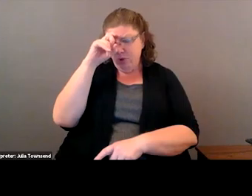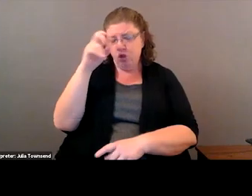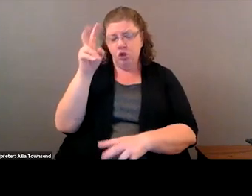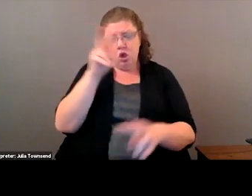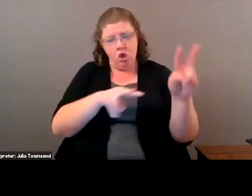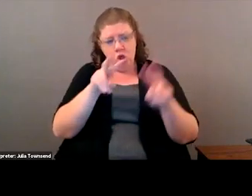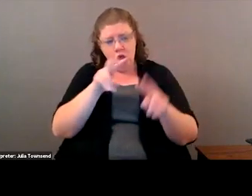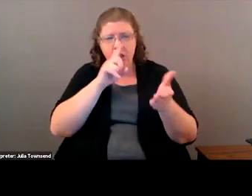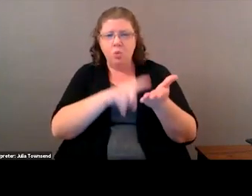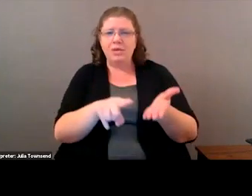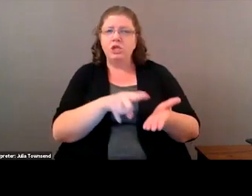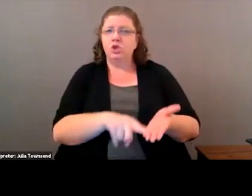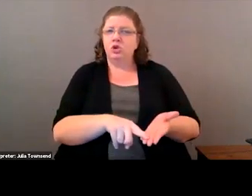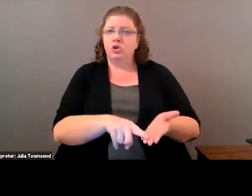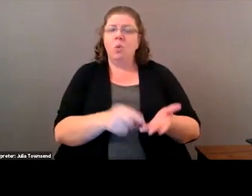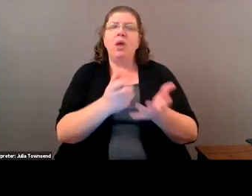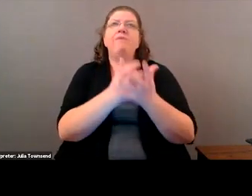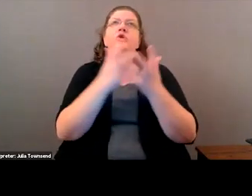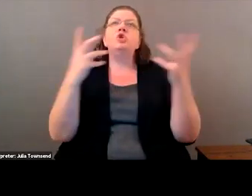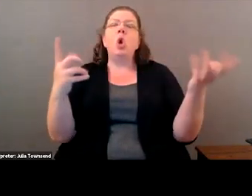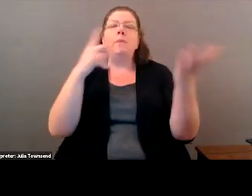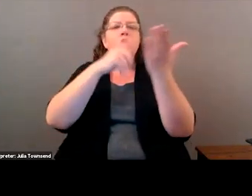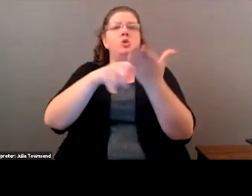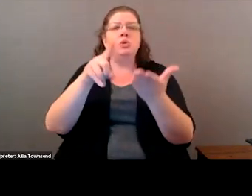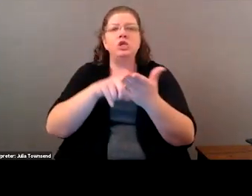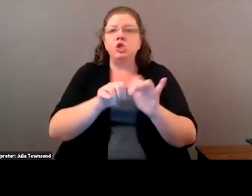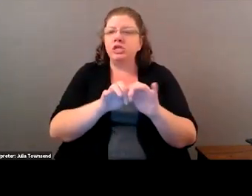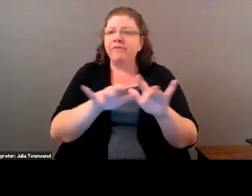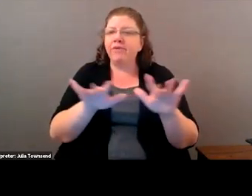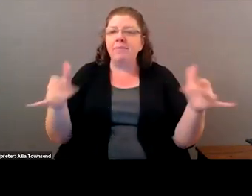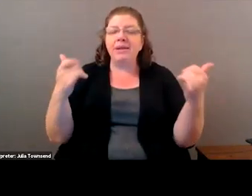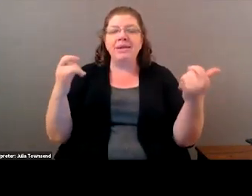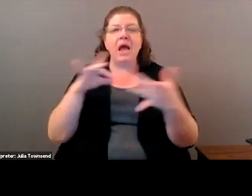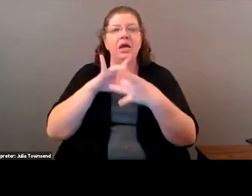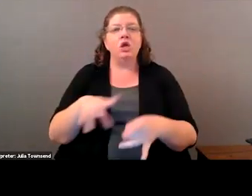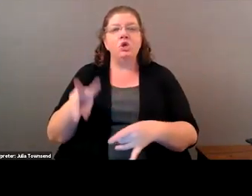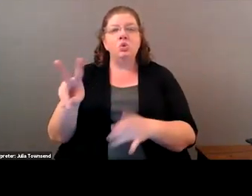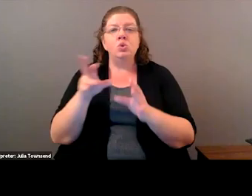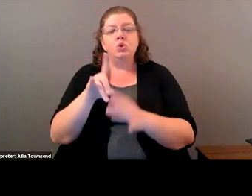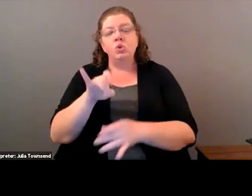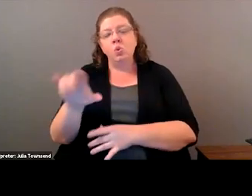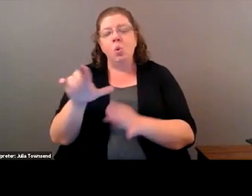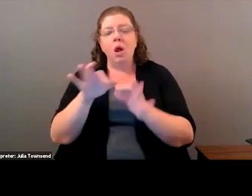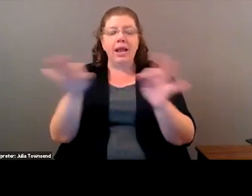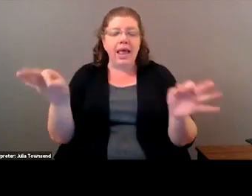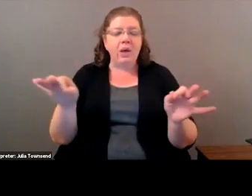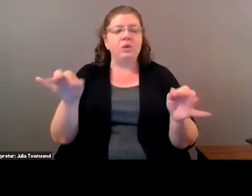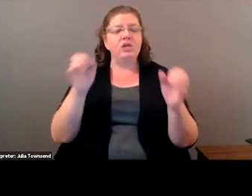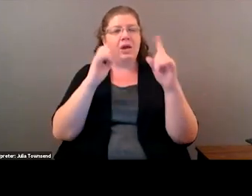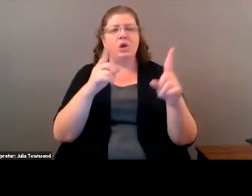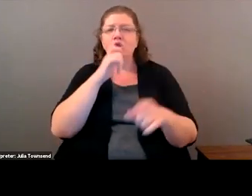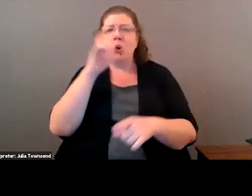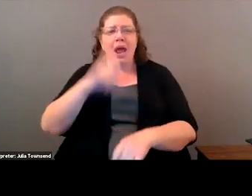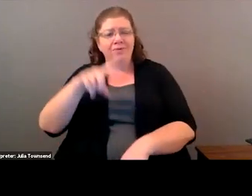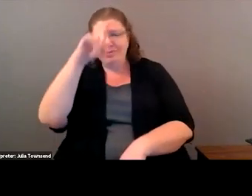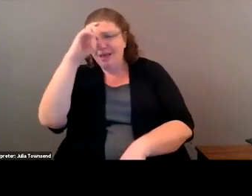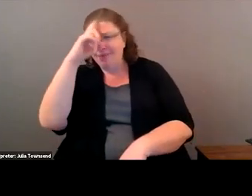son escépticos a esto que hagan investigación hay tantas investigaciones disponibles ahora mismo sobre la doble inmersión lingüística